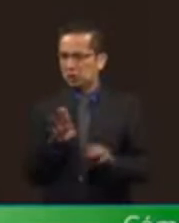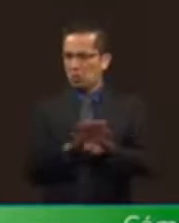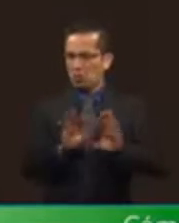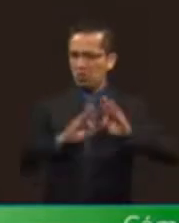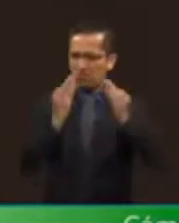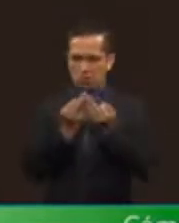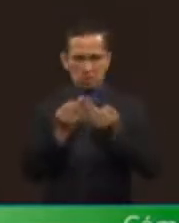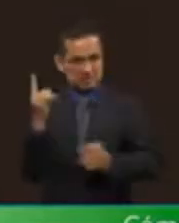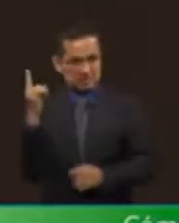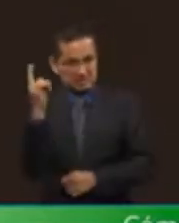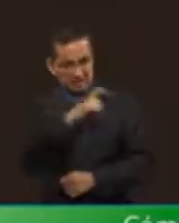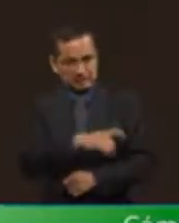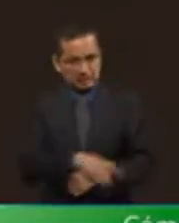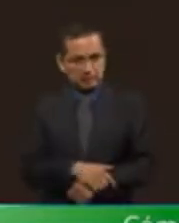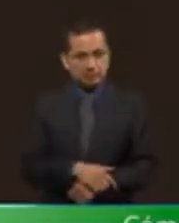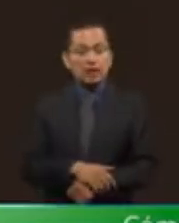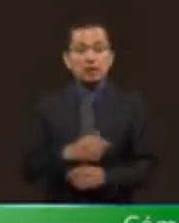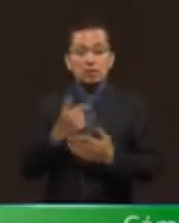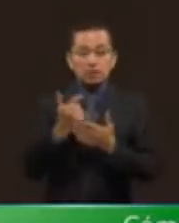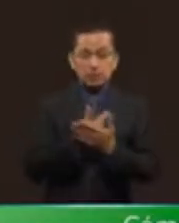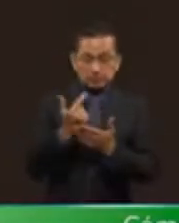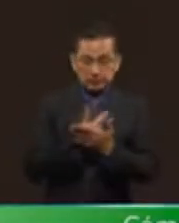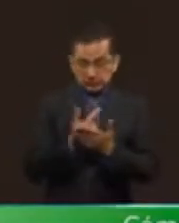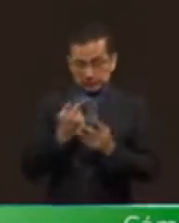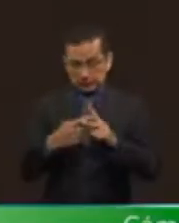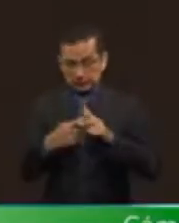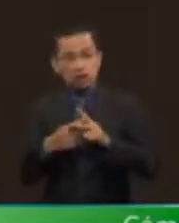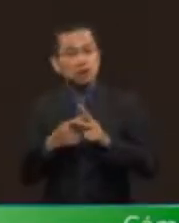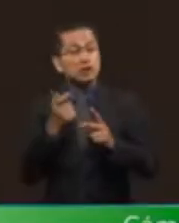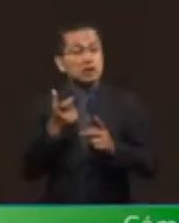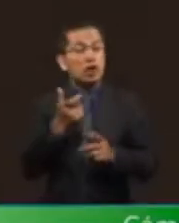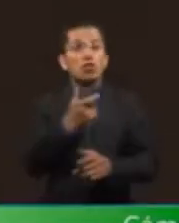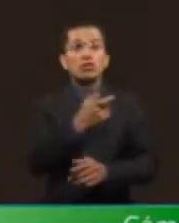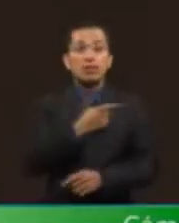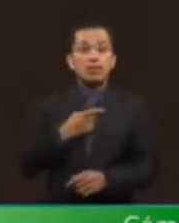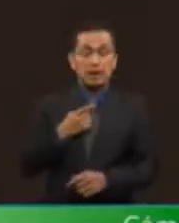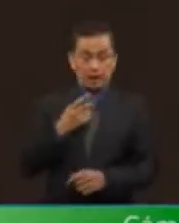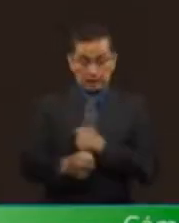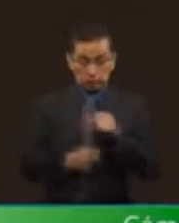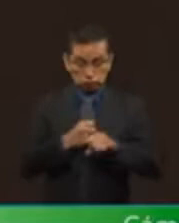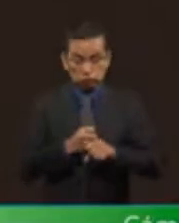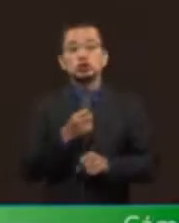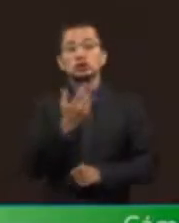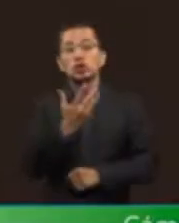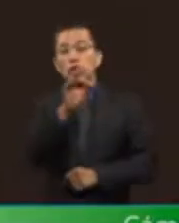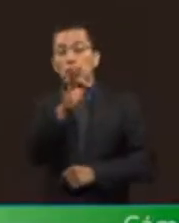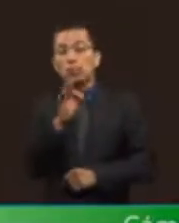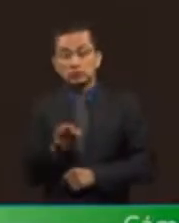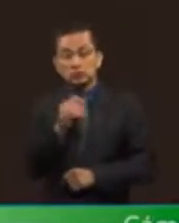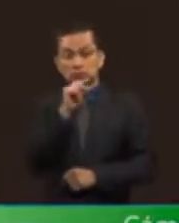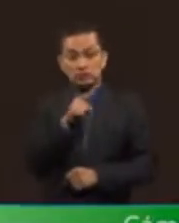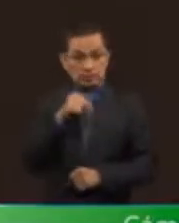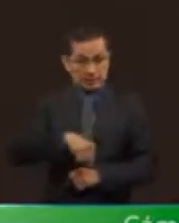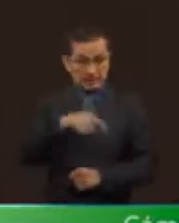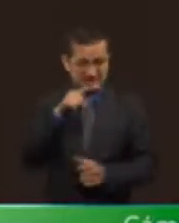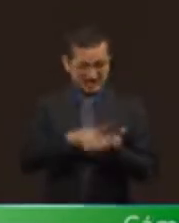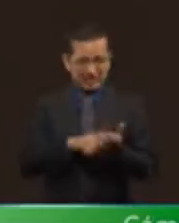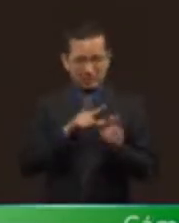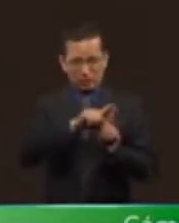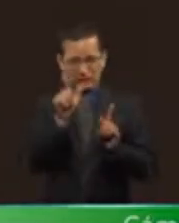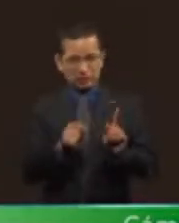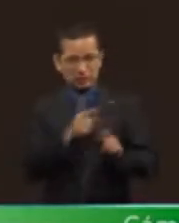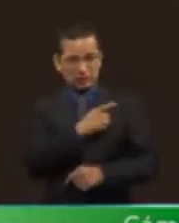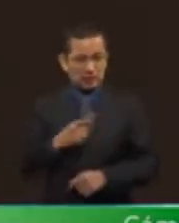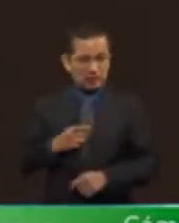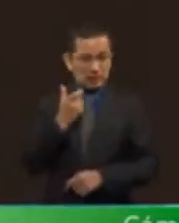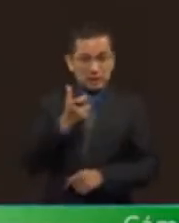déficit presupuestal en 2020 alcanzó casi el 5%, la deuda externa e interna tuvieron un